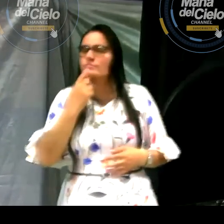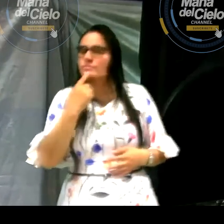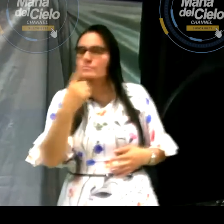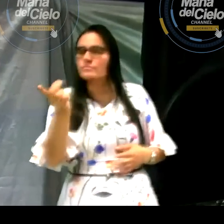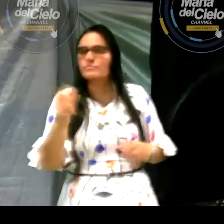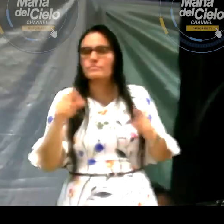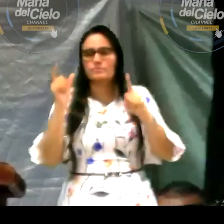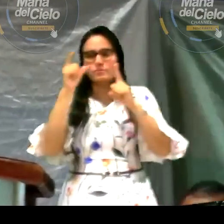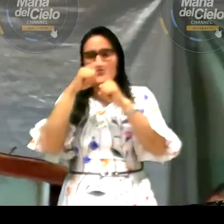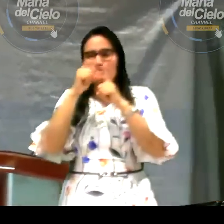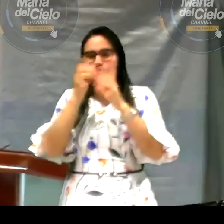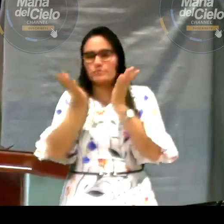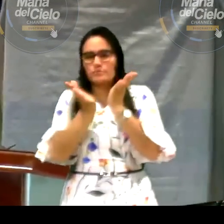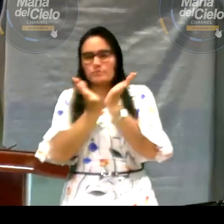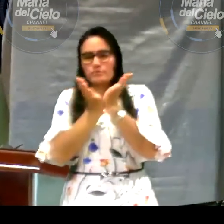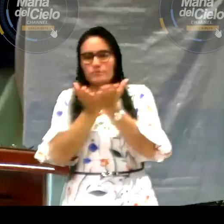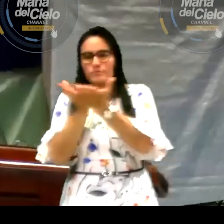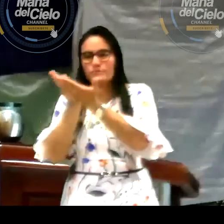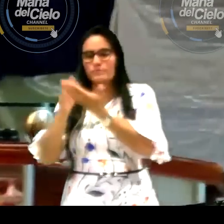salió saltando.